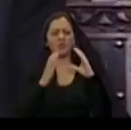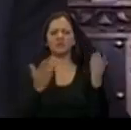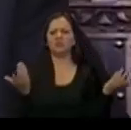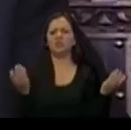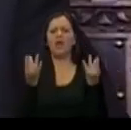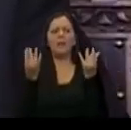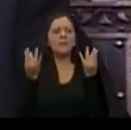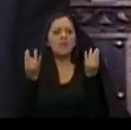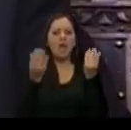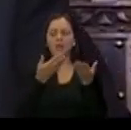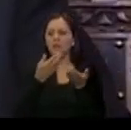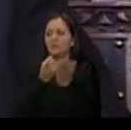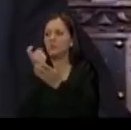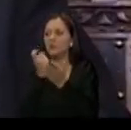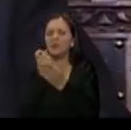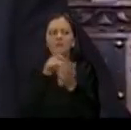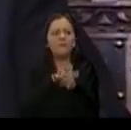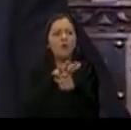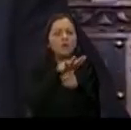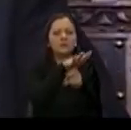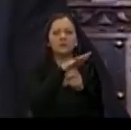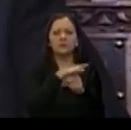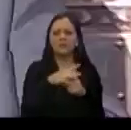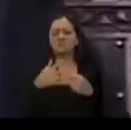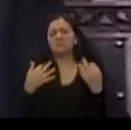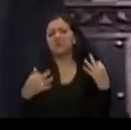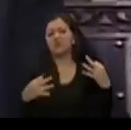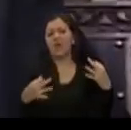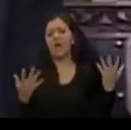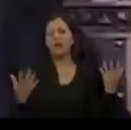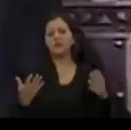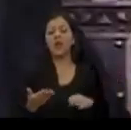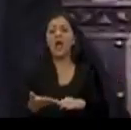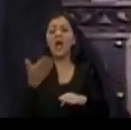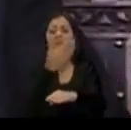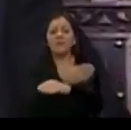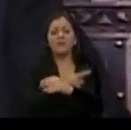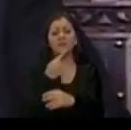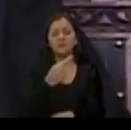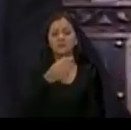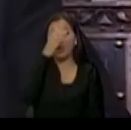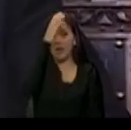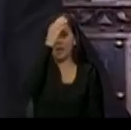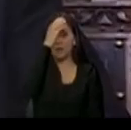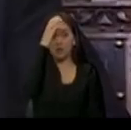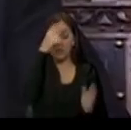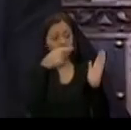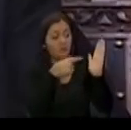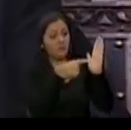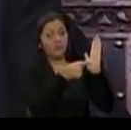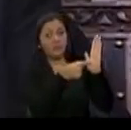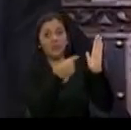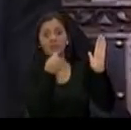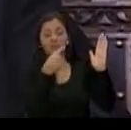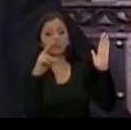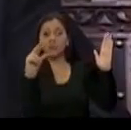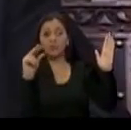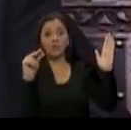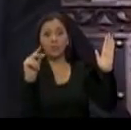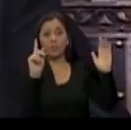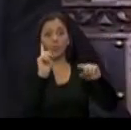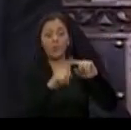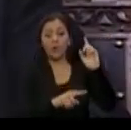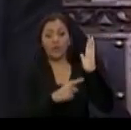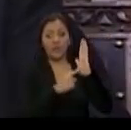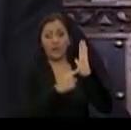conocida, parecen que ya es normal cosas que están vetadas por la misma naturaleza